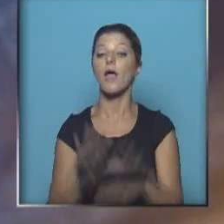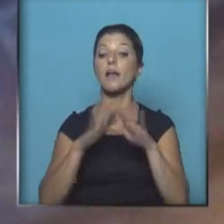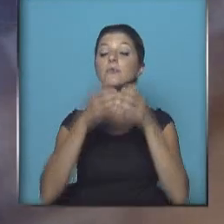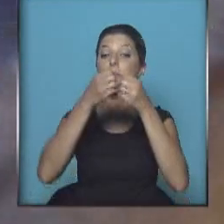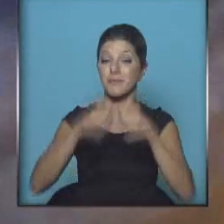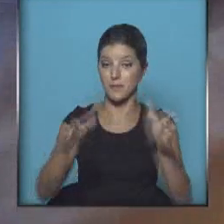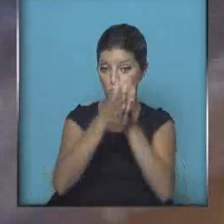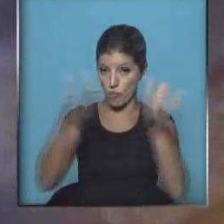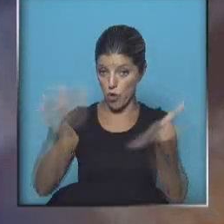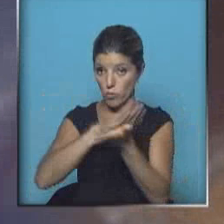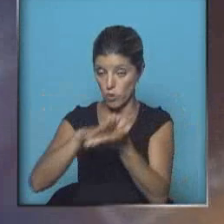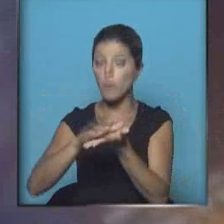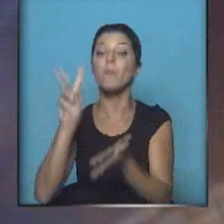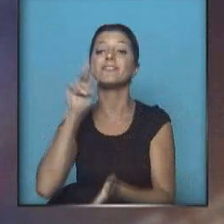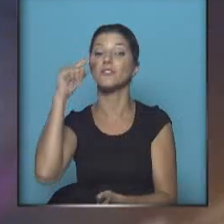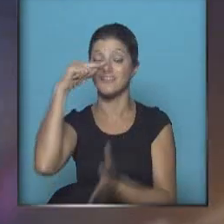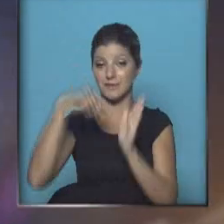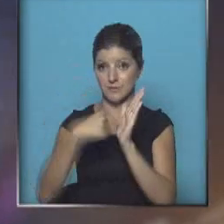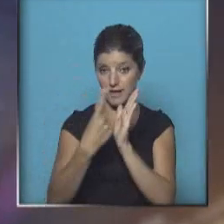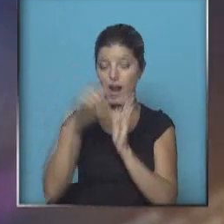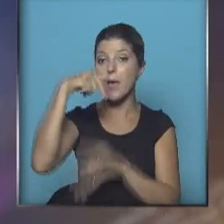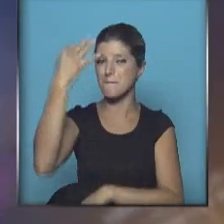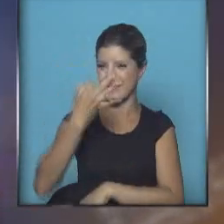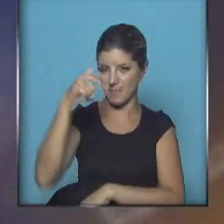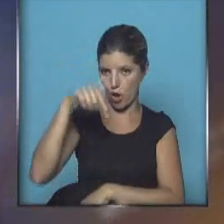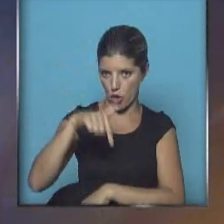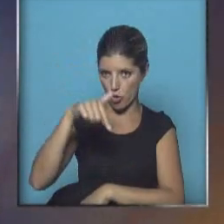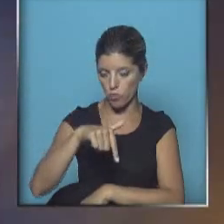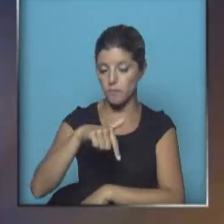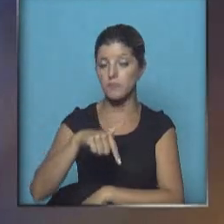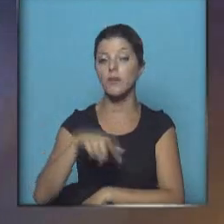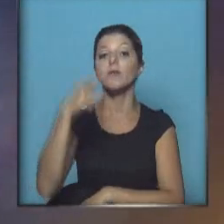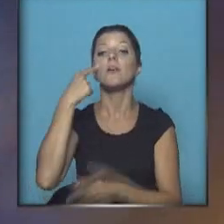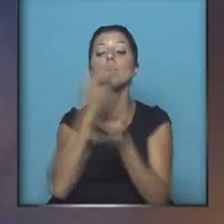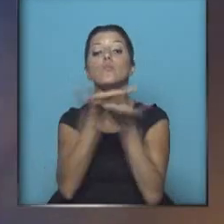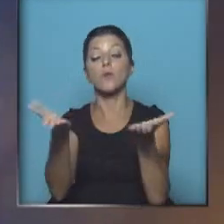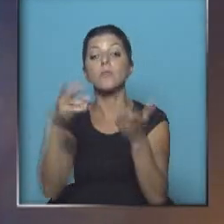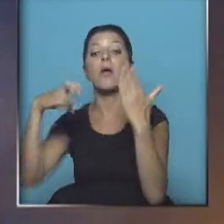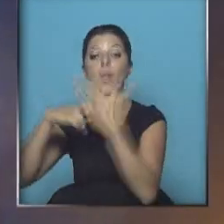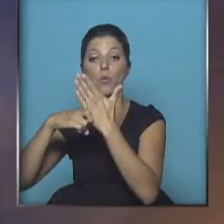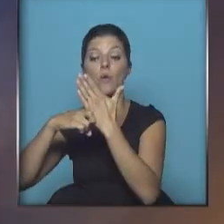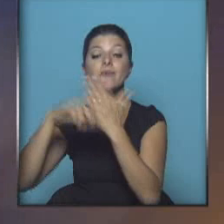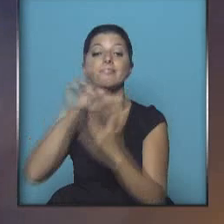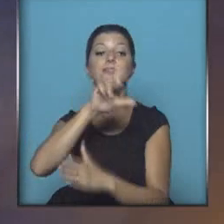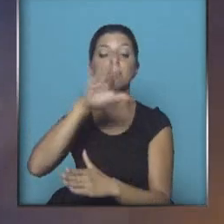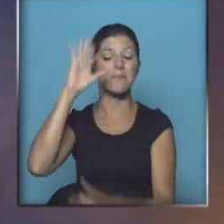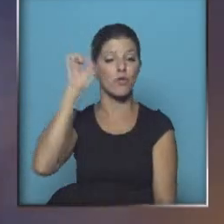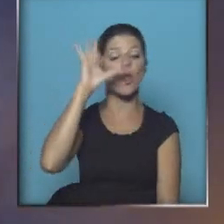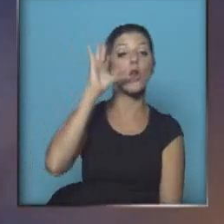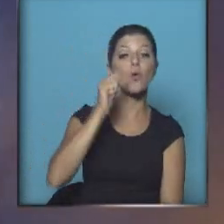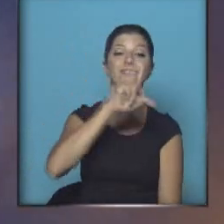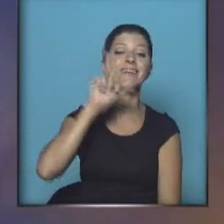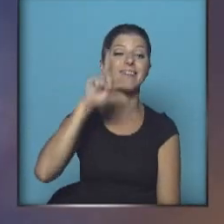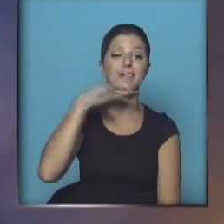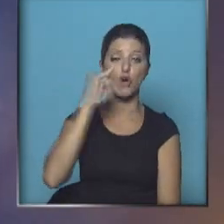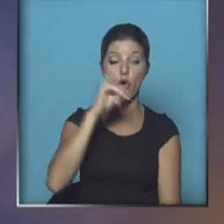Comenzamos este nuevo bloque de Visión 7 Central en esta edición especial. Le indicamos que el juez Ariel Lijo habilitó la feria judicial para tomar